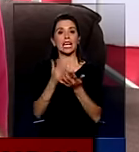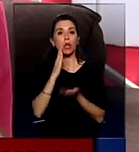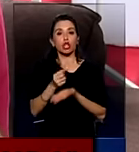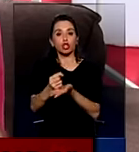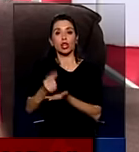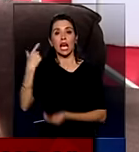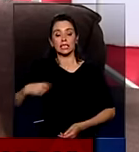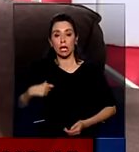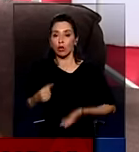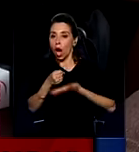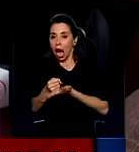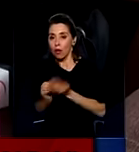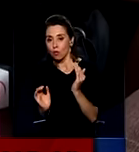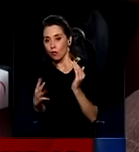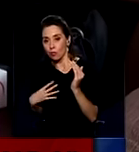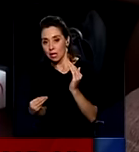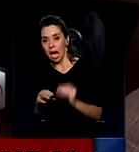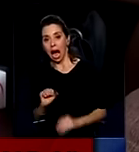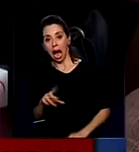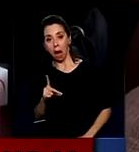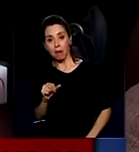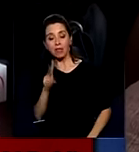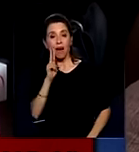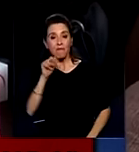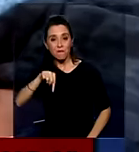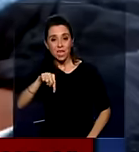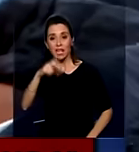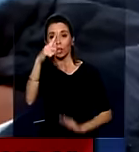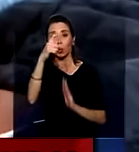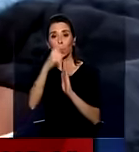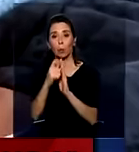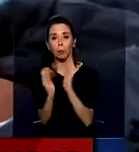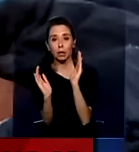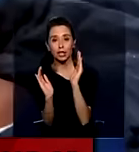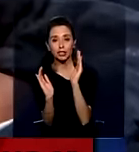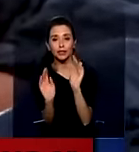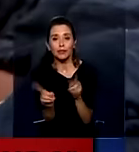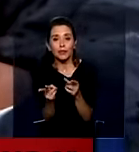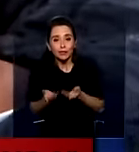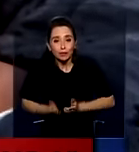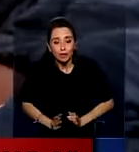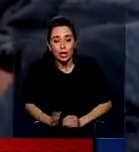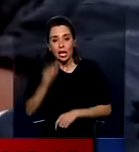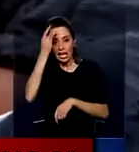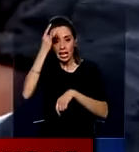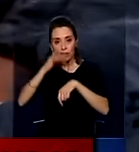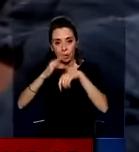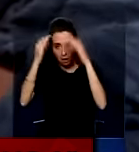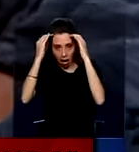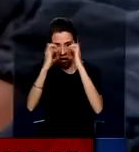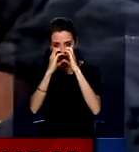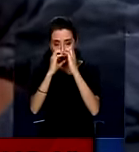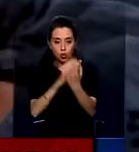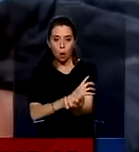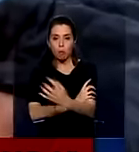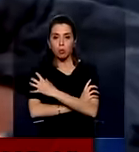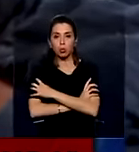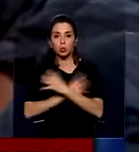está full con ella. Amanda, quien este viernes cumplió un mes de vida, padece una enfermedad neuromuscular de